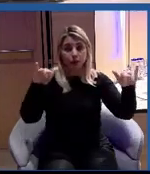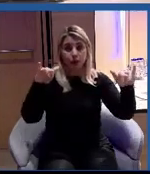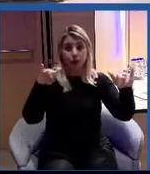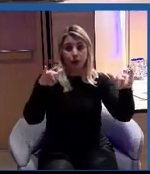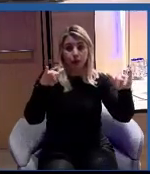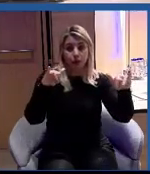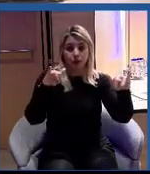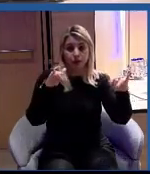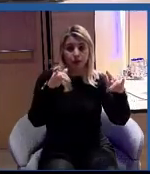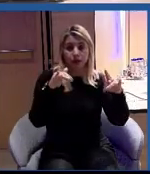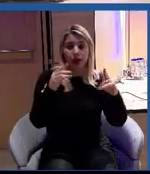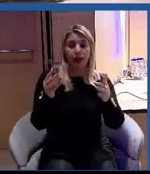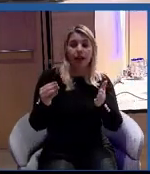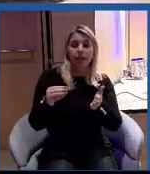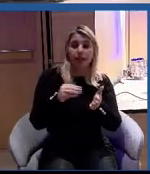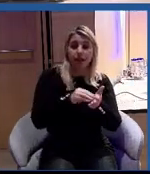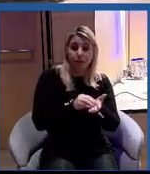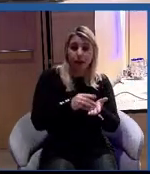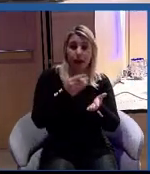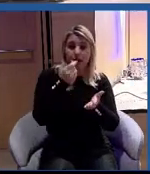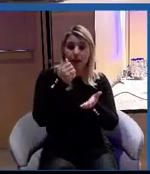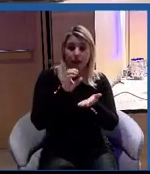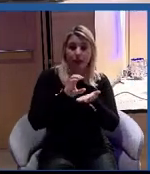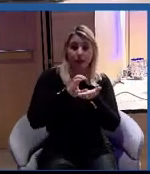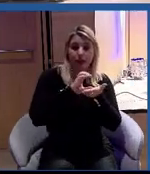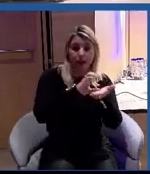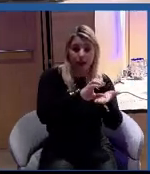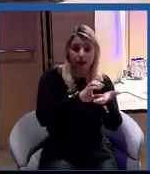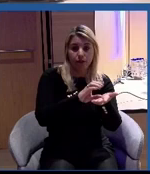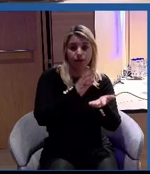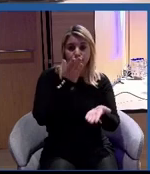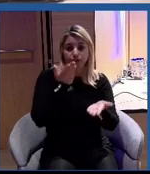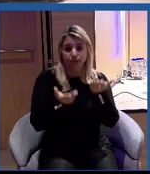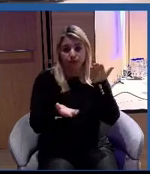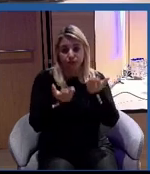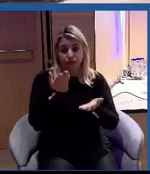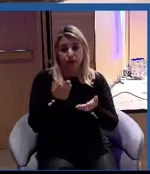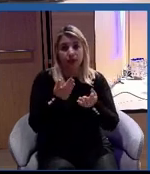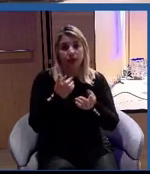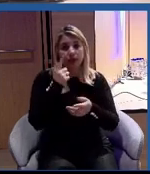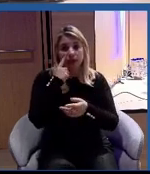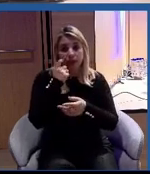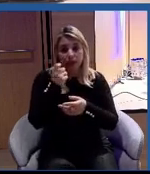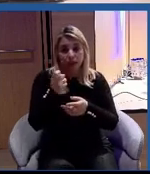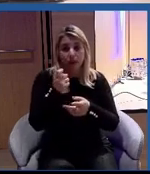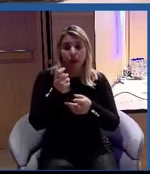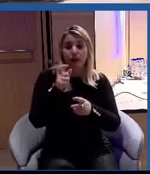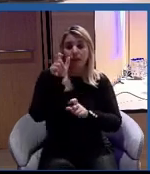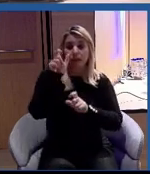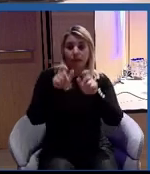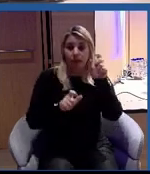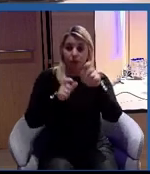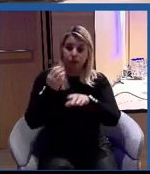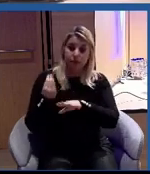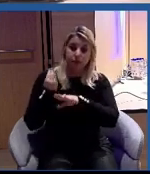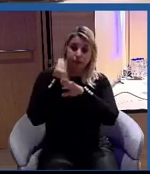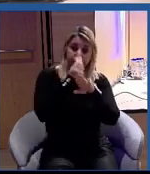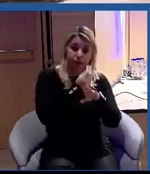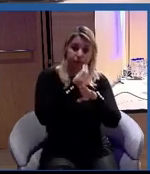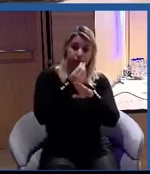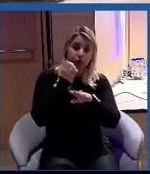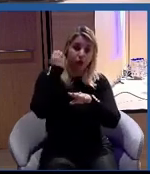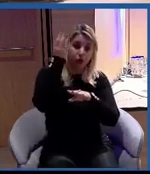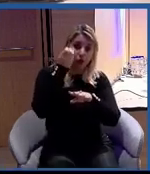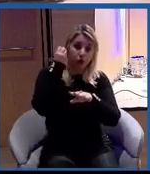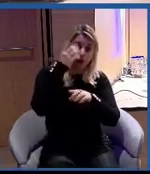eh además de los montos y los contrastes también se hace parte a congresistas que empiezan a a discutir